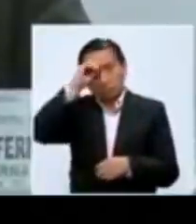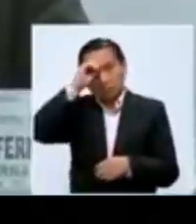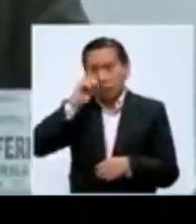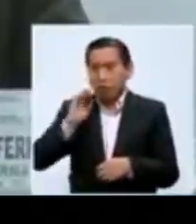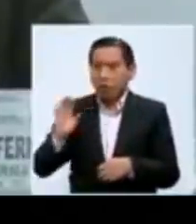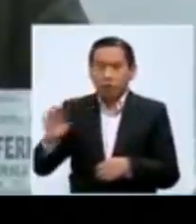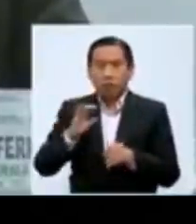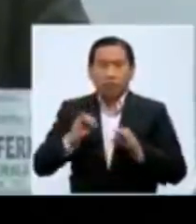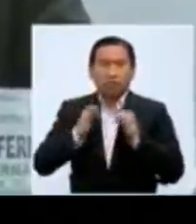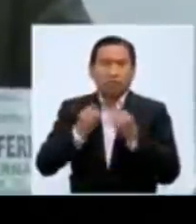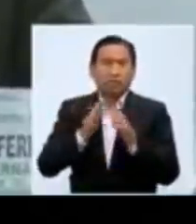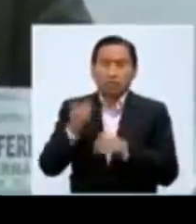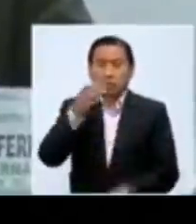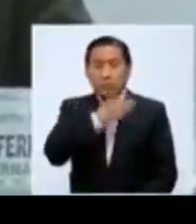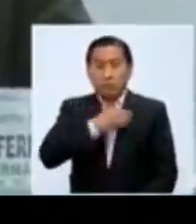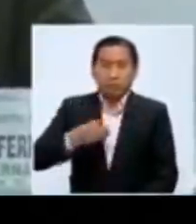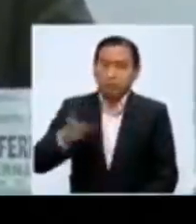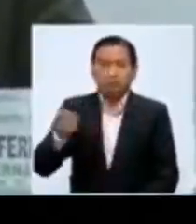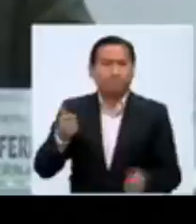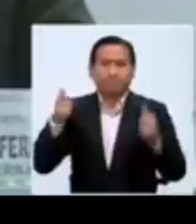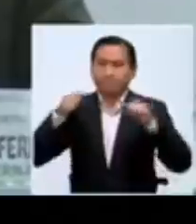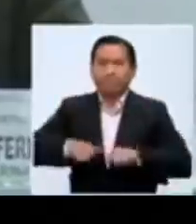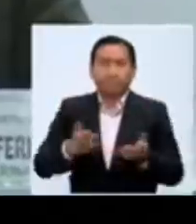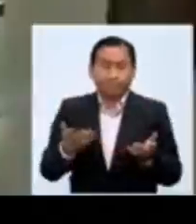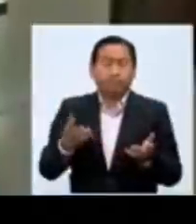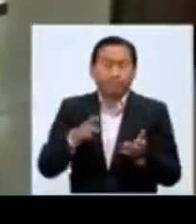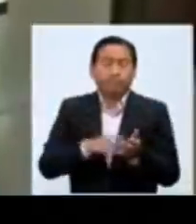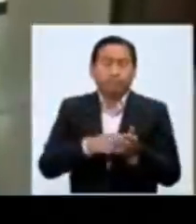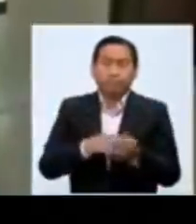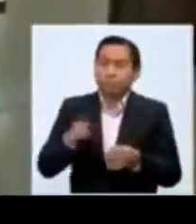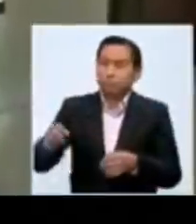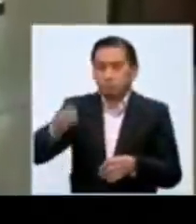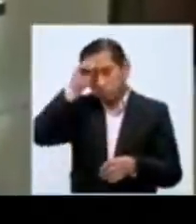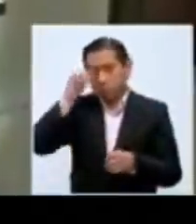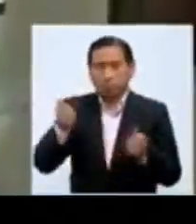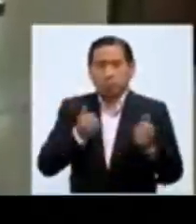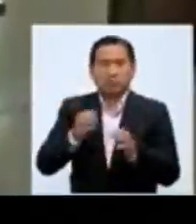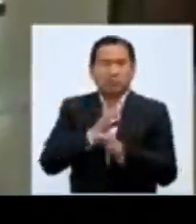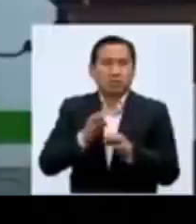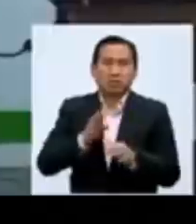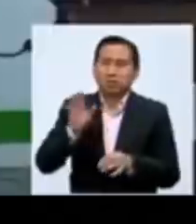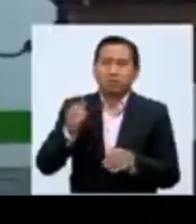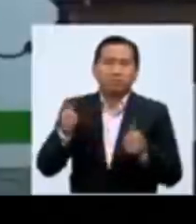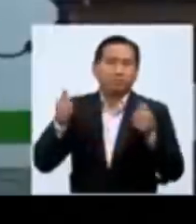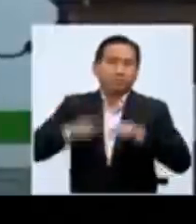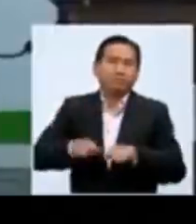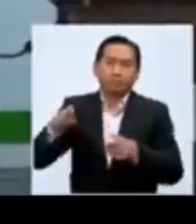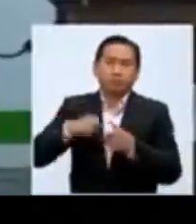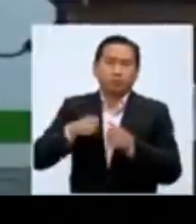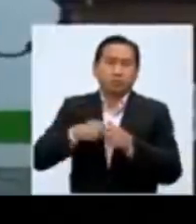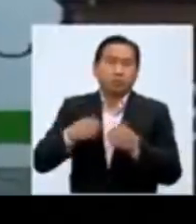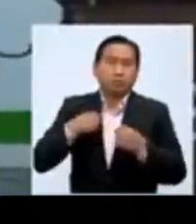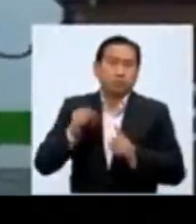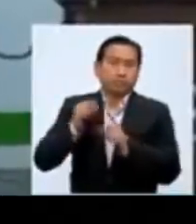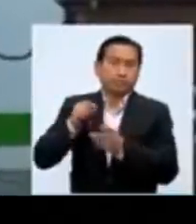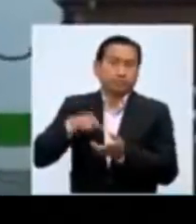instituciones públicas, en este caso la gobernación, es un fracaso. Prácticamente no sabe administrar y eso es un fracaso, uno de los factores que podríamos